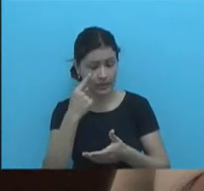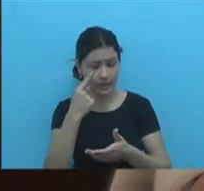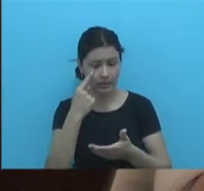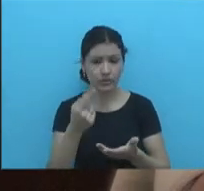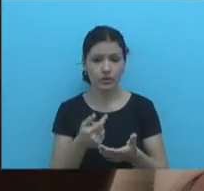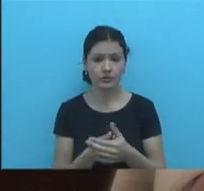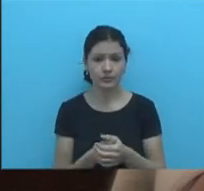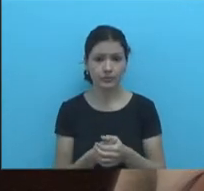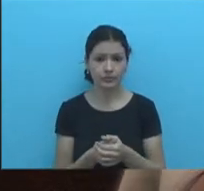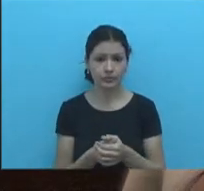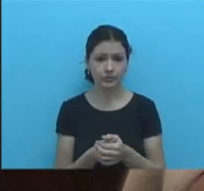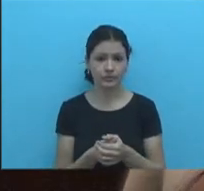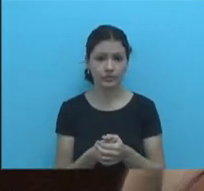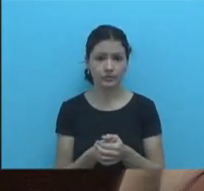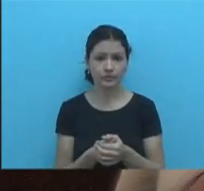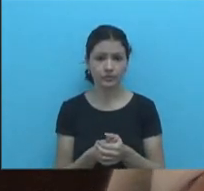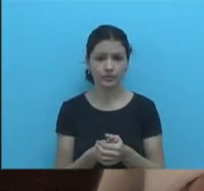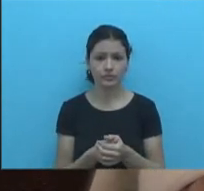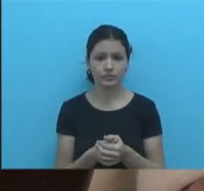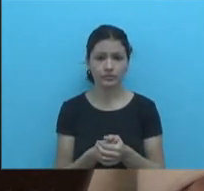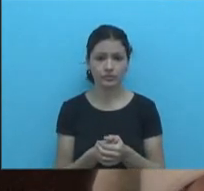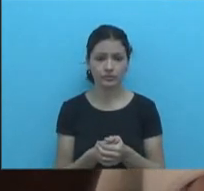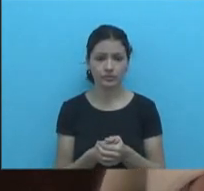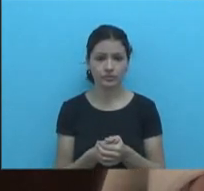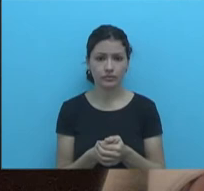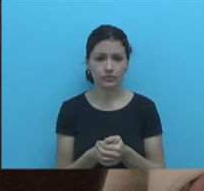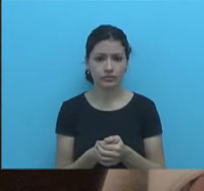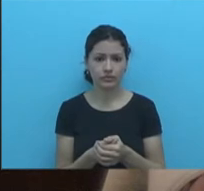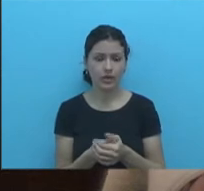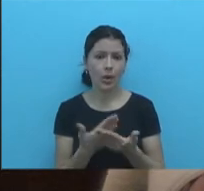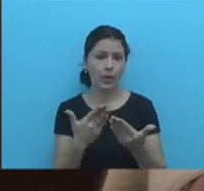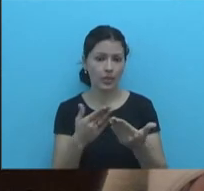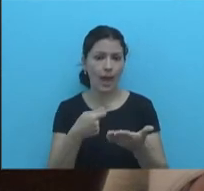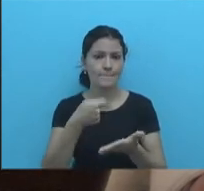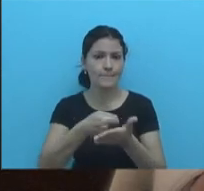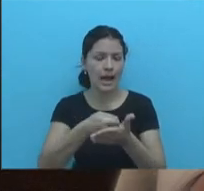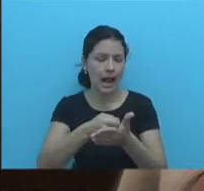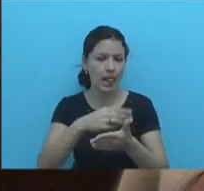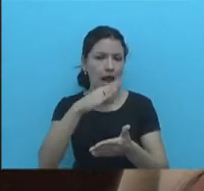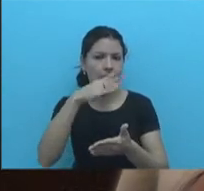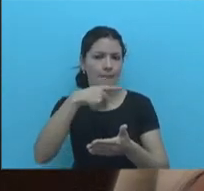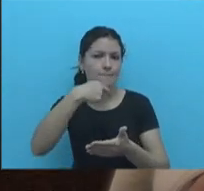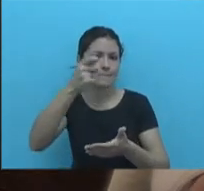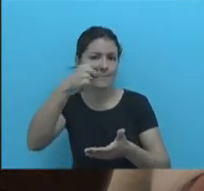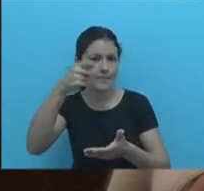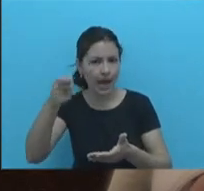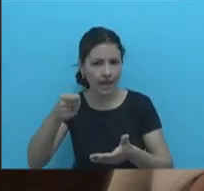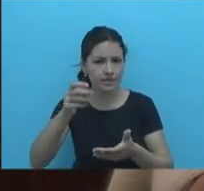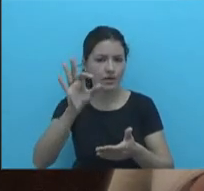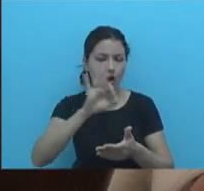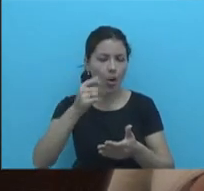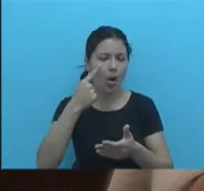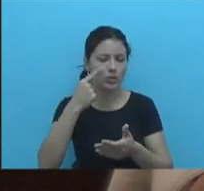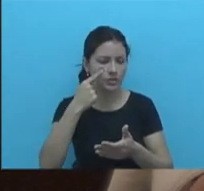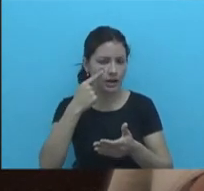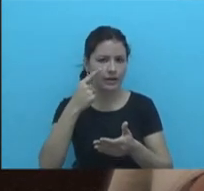Sería por cosas legales, sería un pago por mes y ahí la municipalidad y